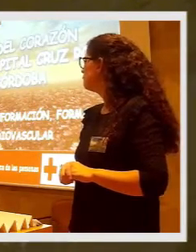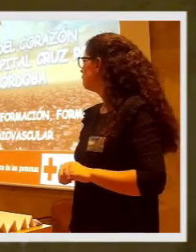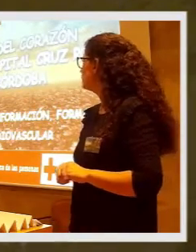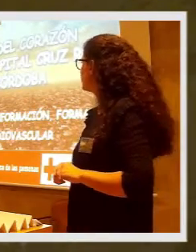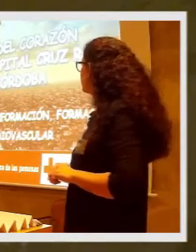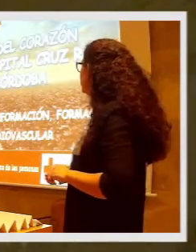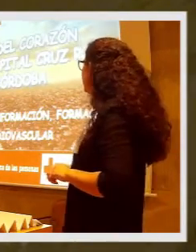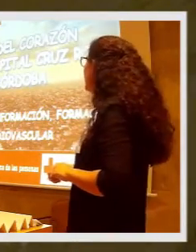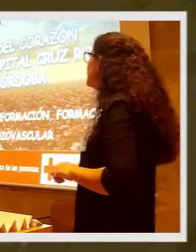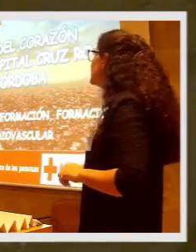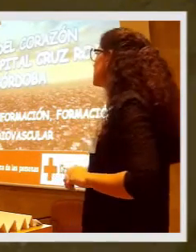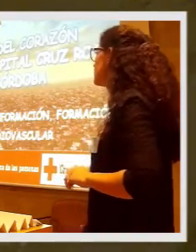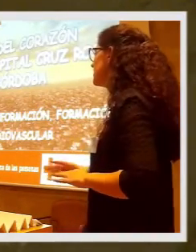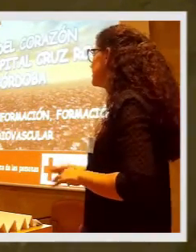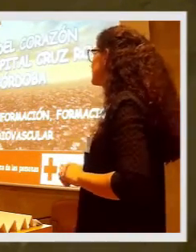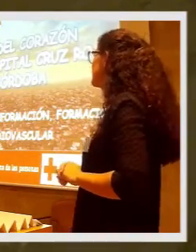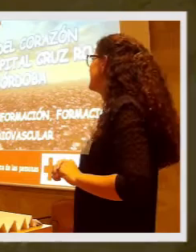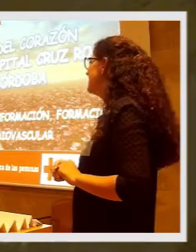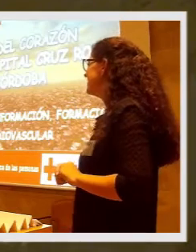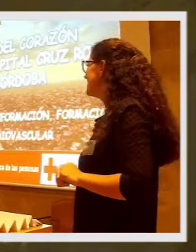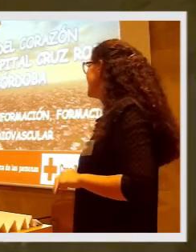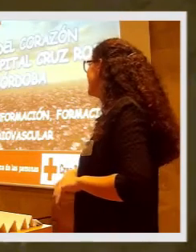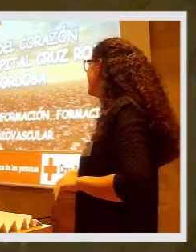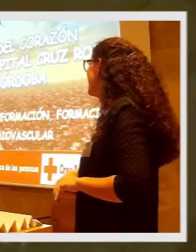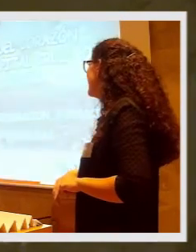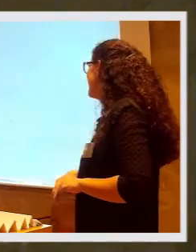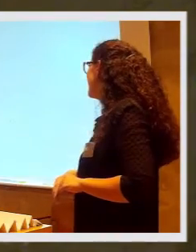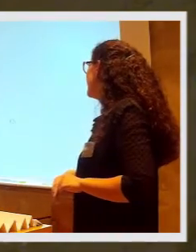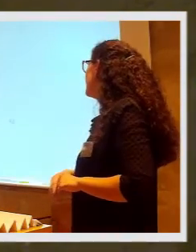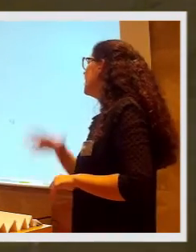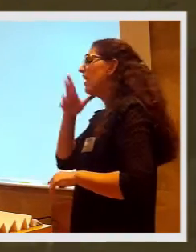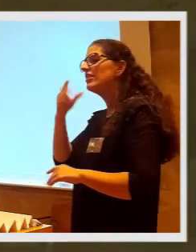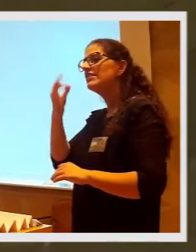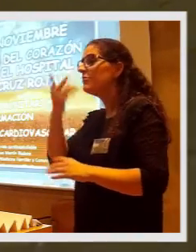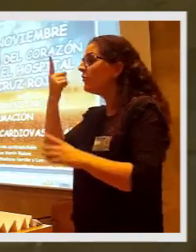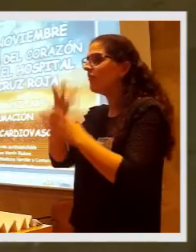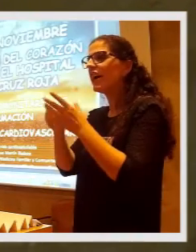Si esto, sabéis que la técnica... Oh, esta es la mía, ahora.